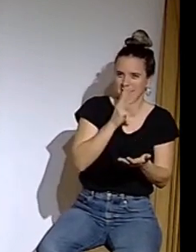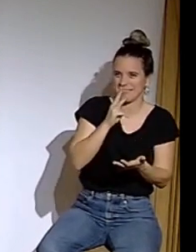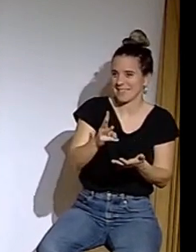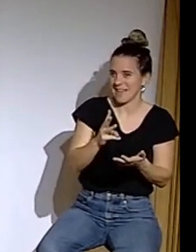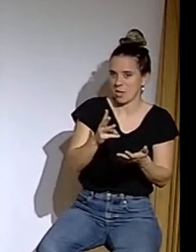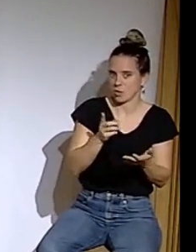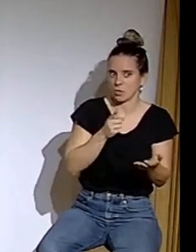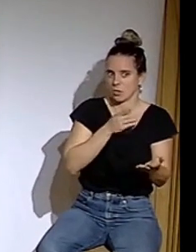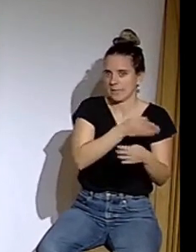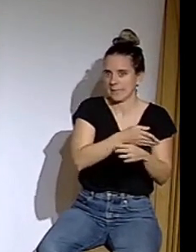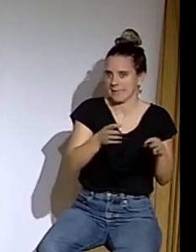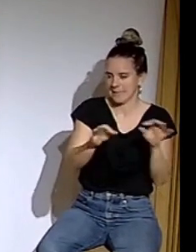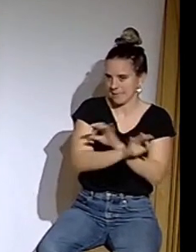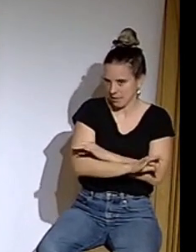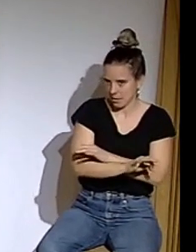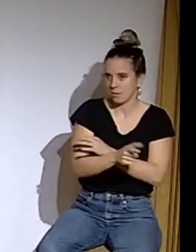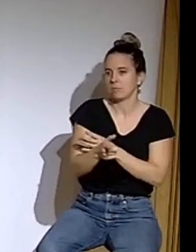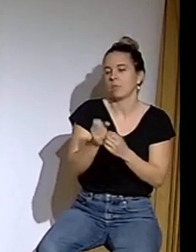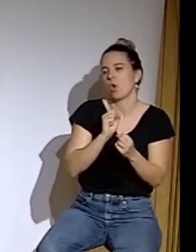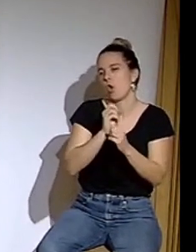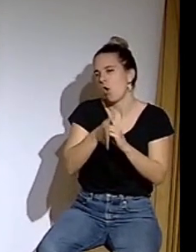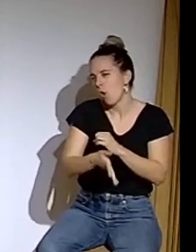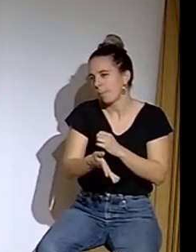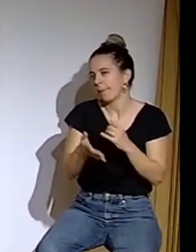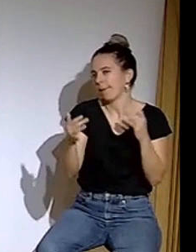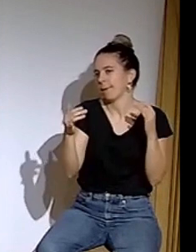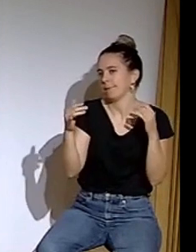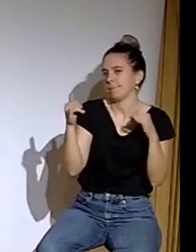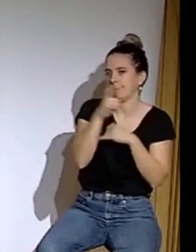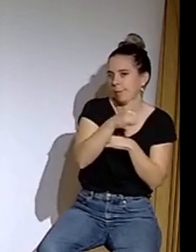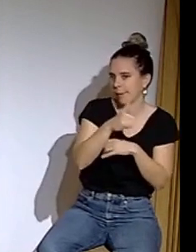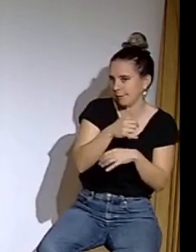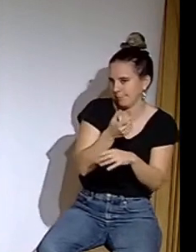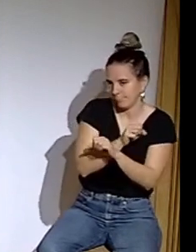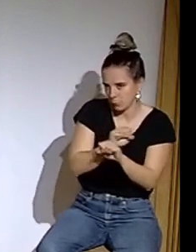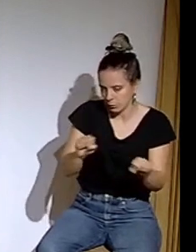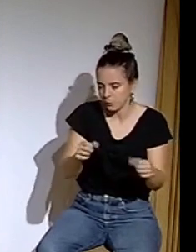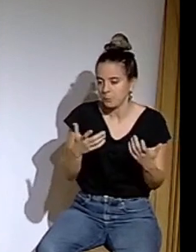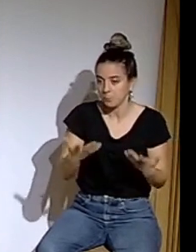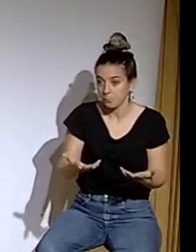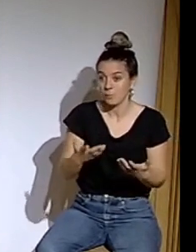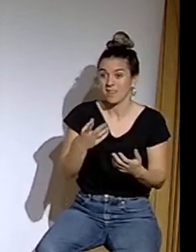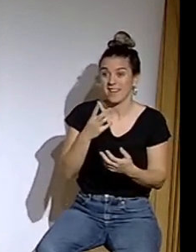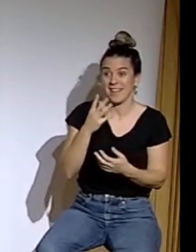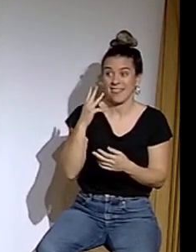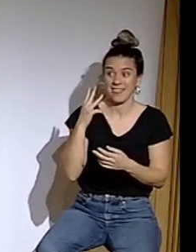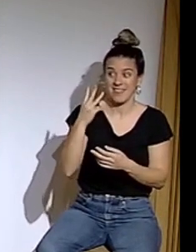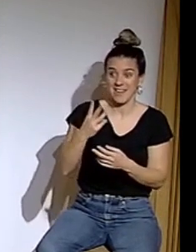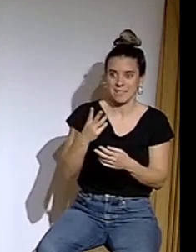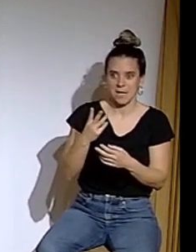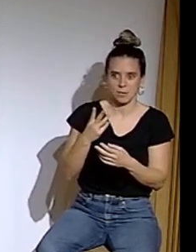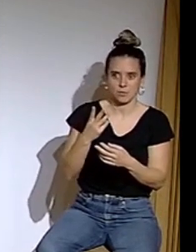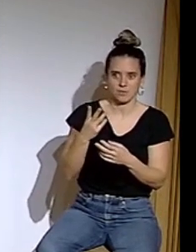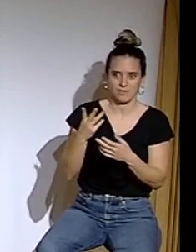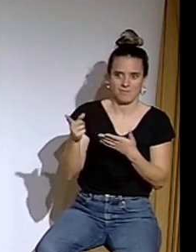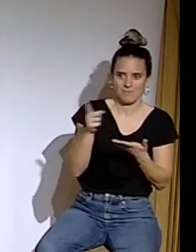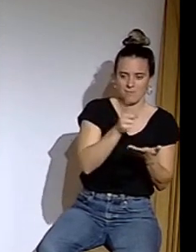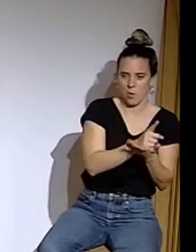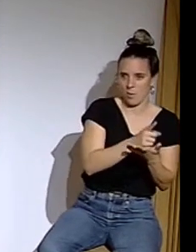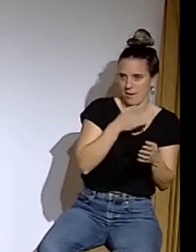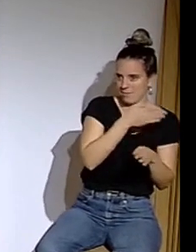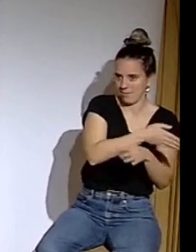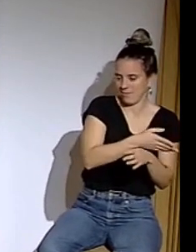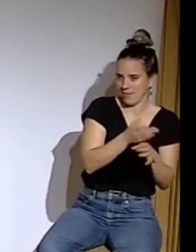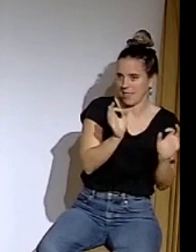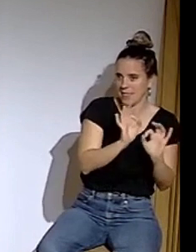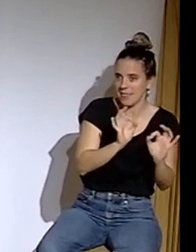y toda la historia de vuelos entonces después de tres años sin ir era como bueno otra